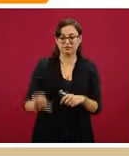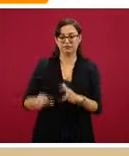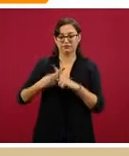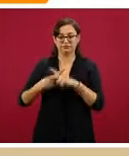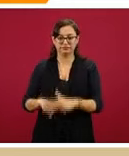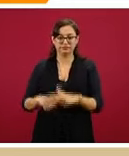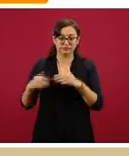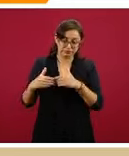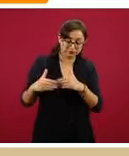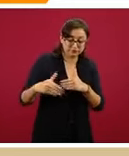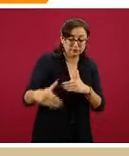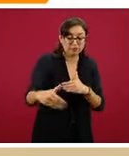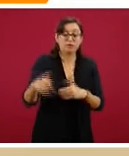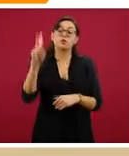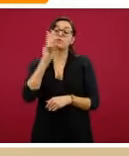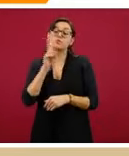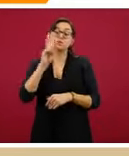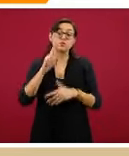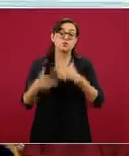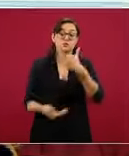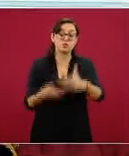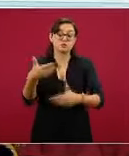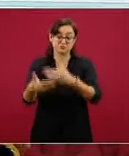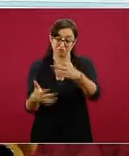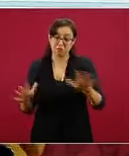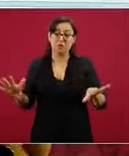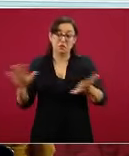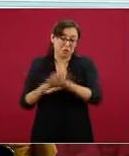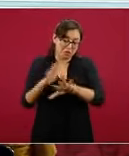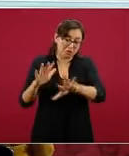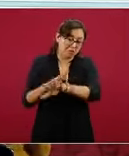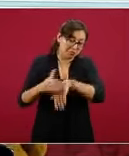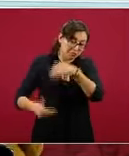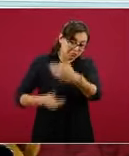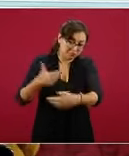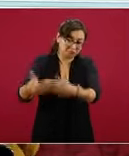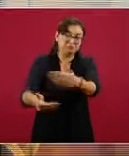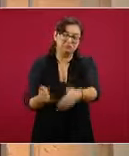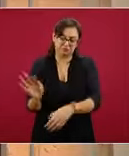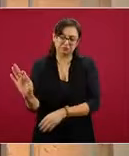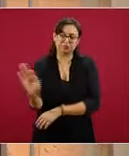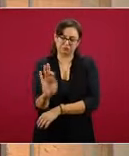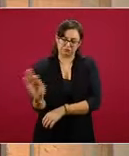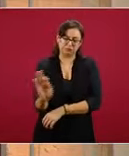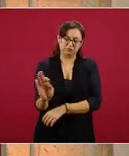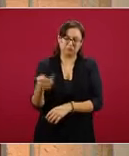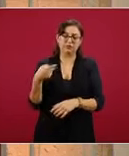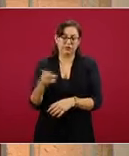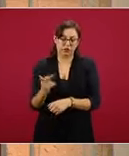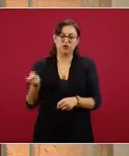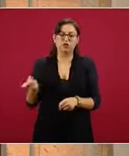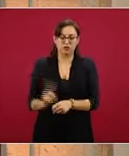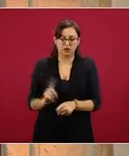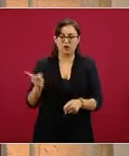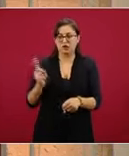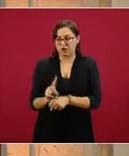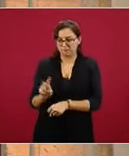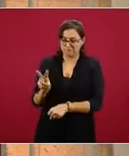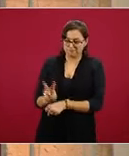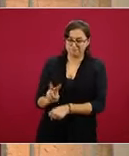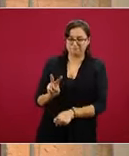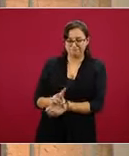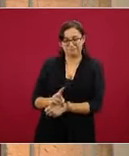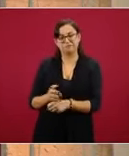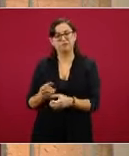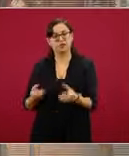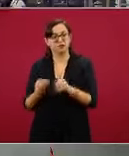y este indicador de seguro va a tener algunas modificaciones de aquí al sábado, pero por eso diariamente vamos a estarlo